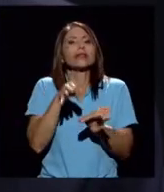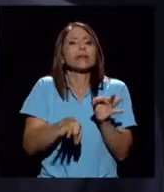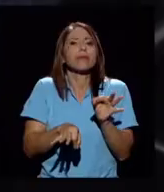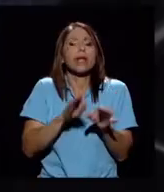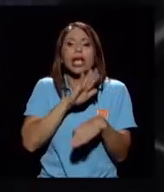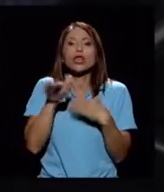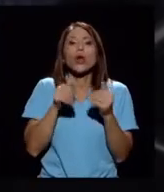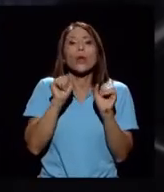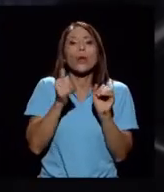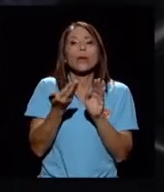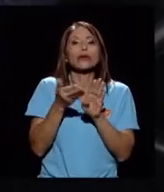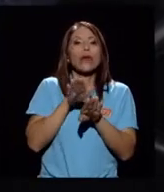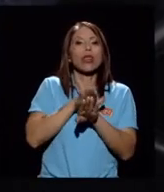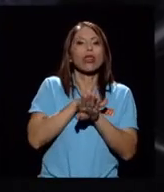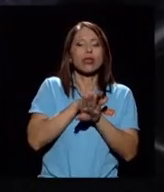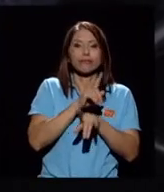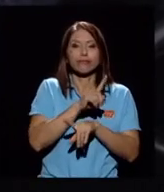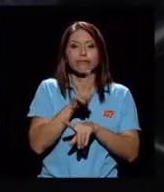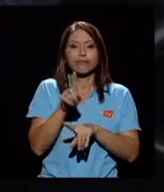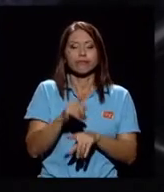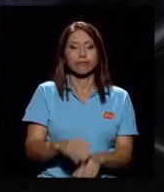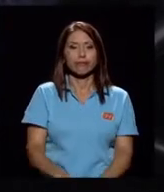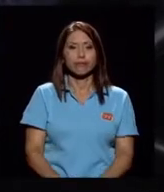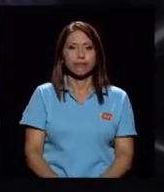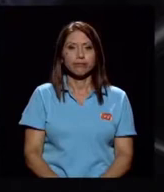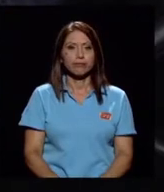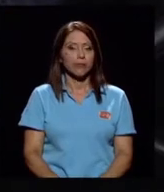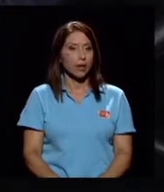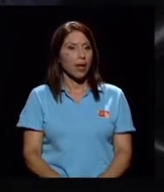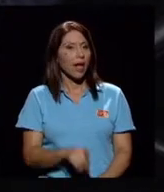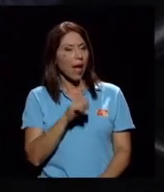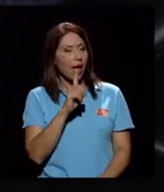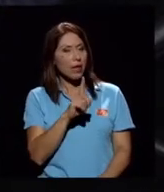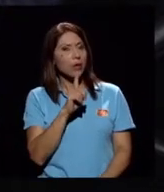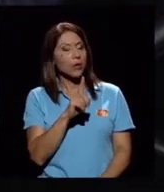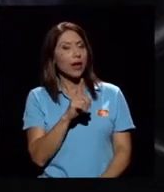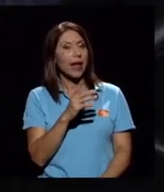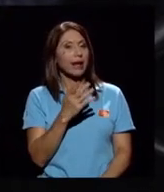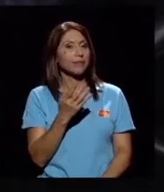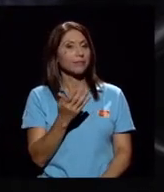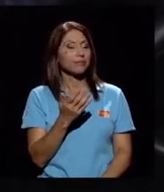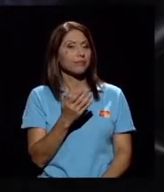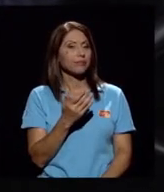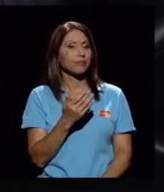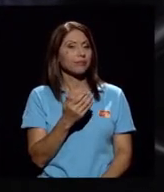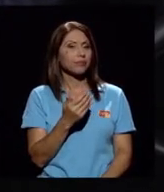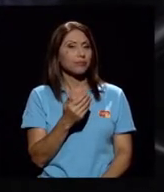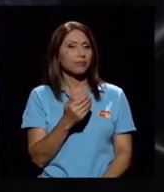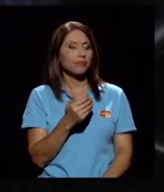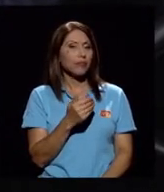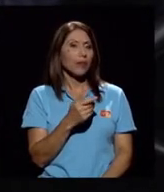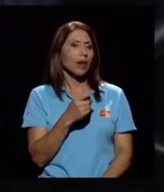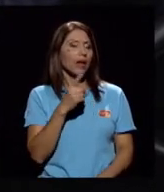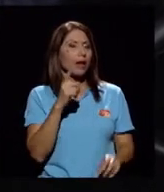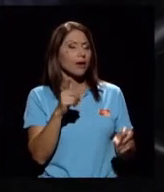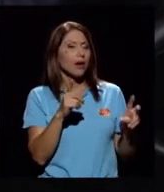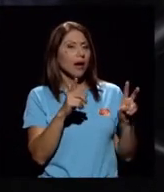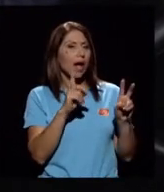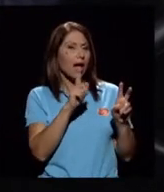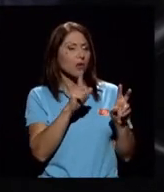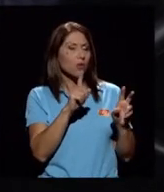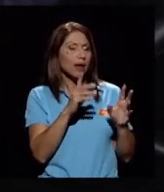soslayar hay una variante de eso francisco vamos a ver si si a usted le parece